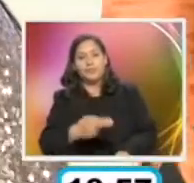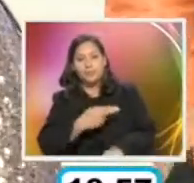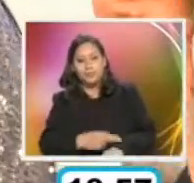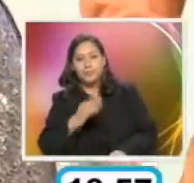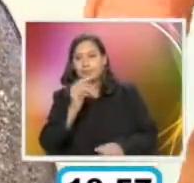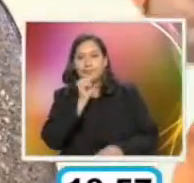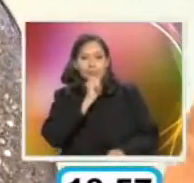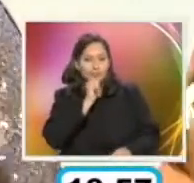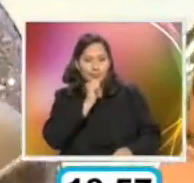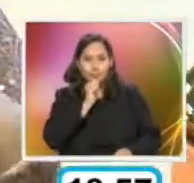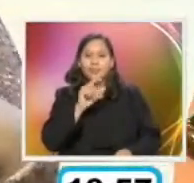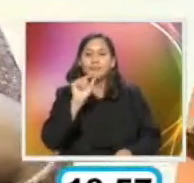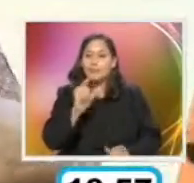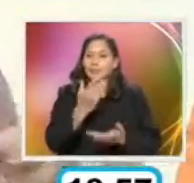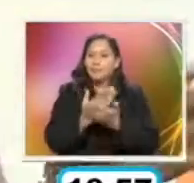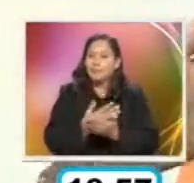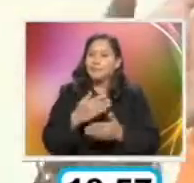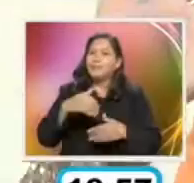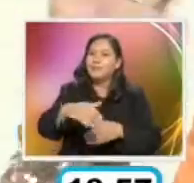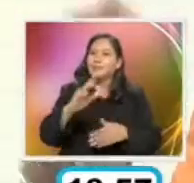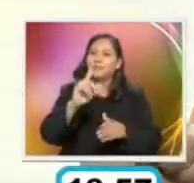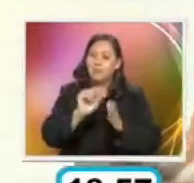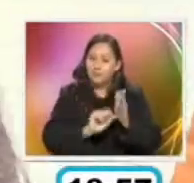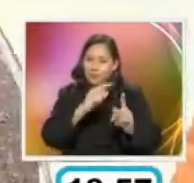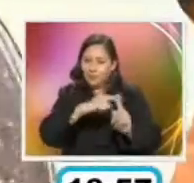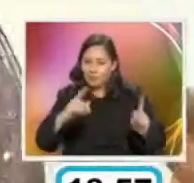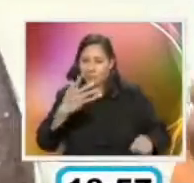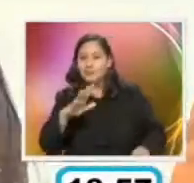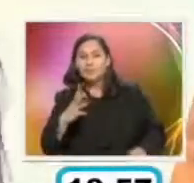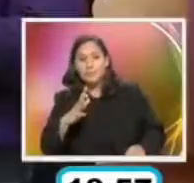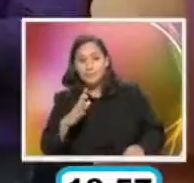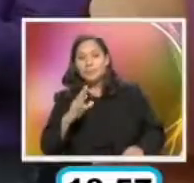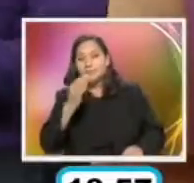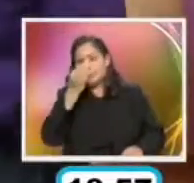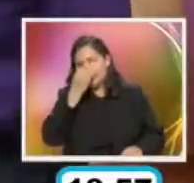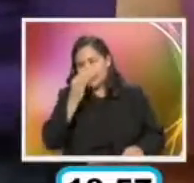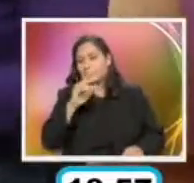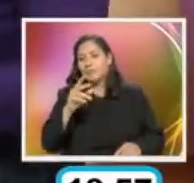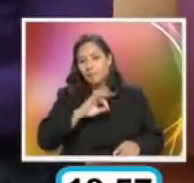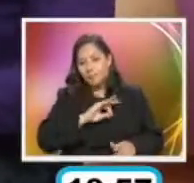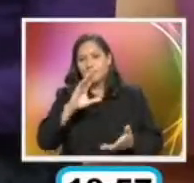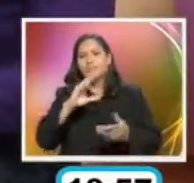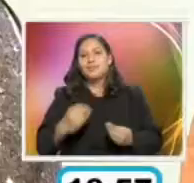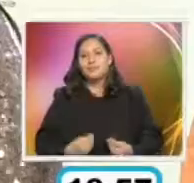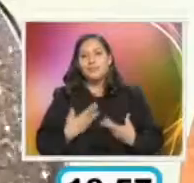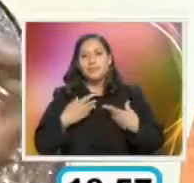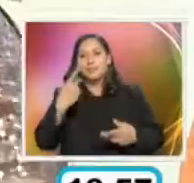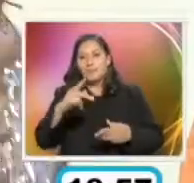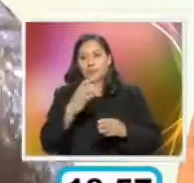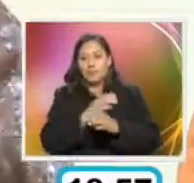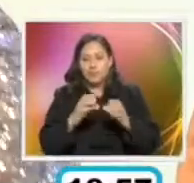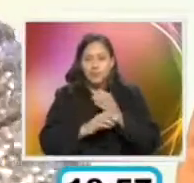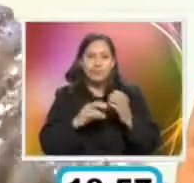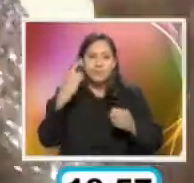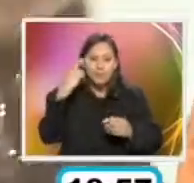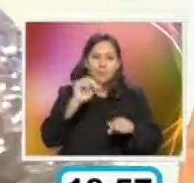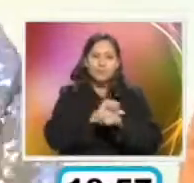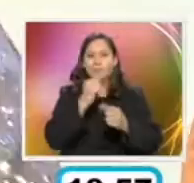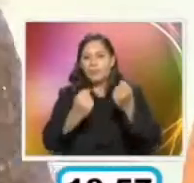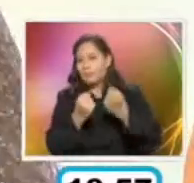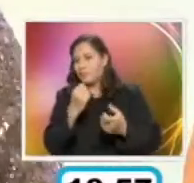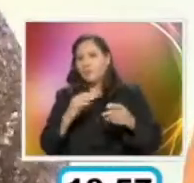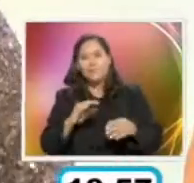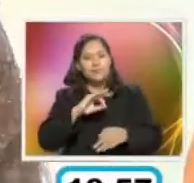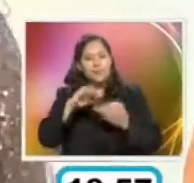hecho, esperamos tenerlo más o menos como en un mes y medio, Ya, yo creo. pronto. Y entonces ya lo van a poder disfrutar en todas sus cosas, en la radio, en el auto,